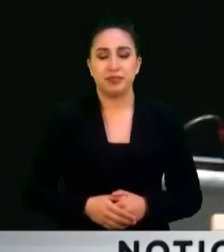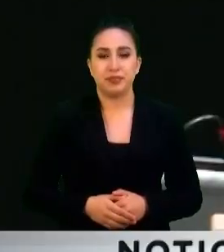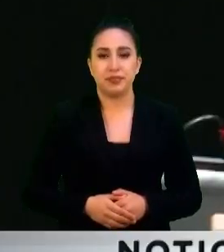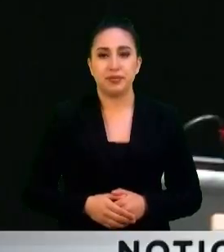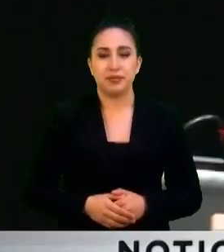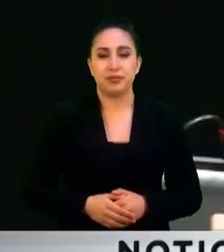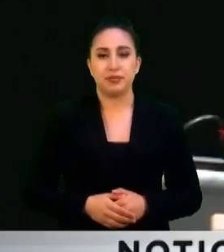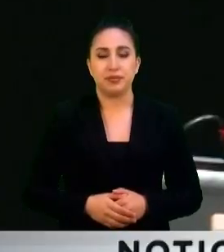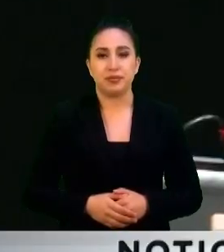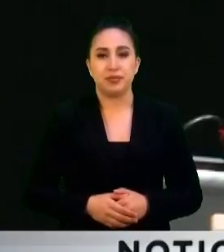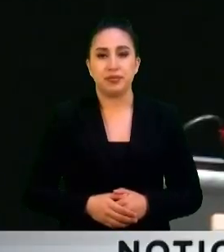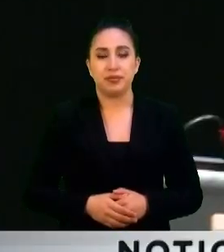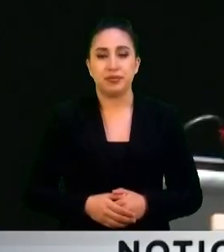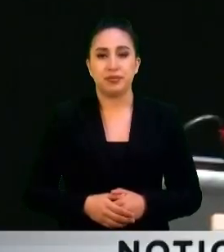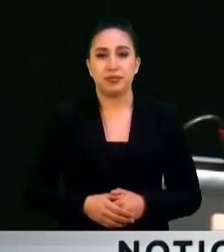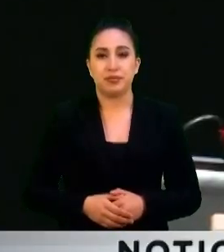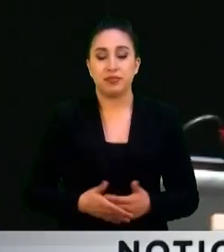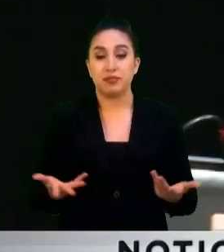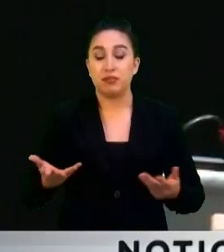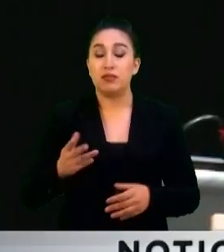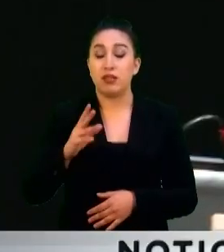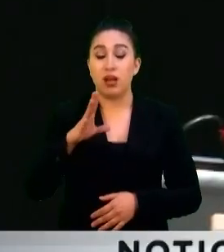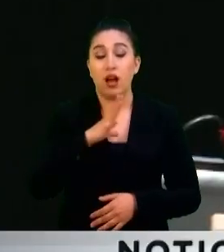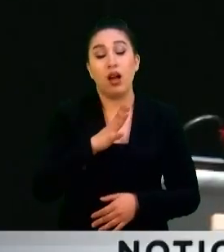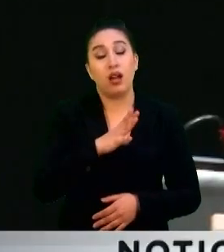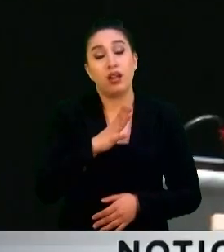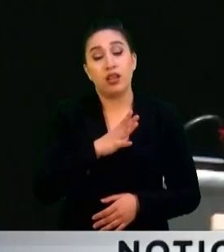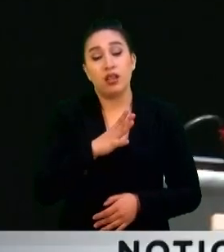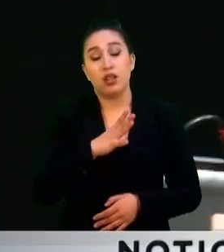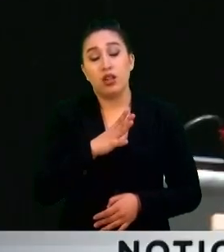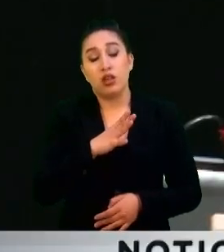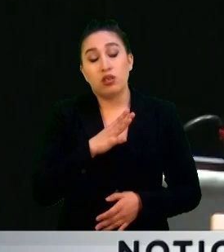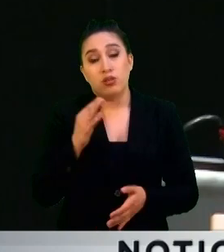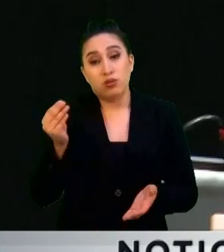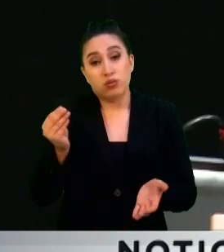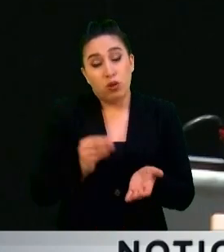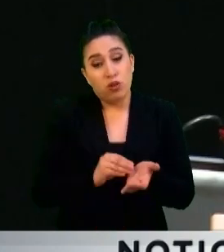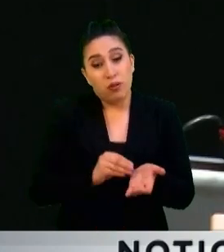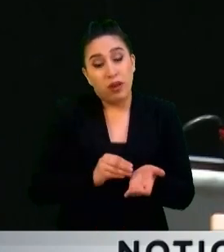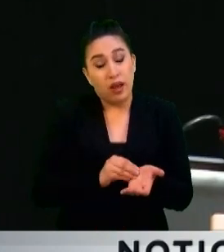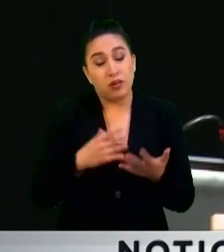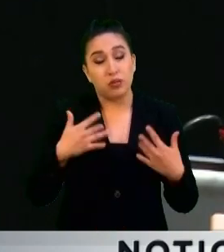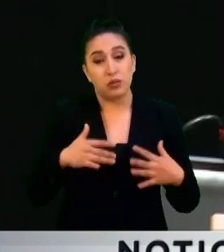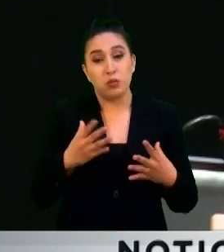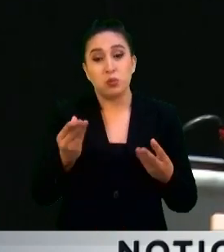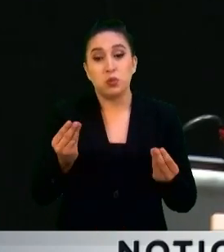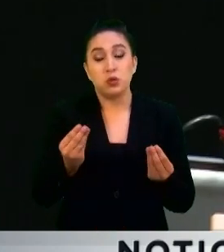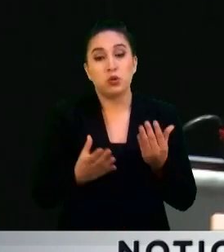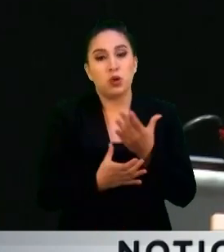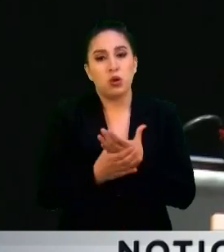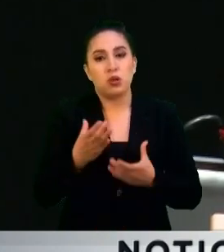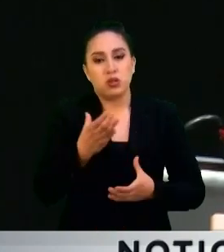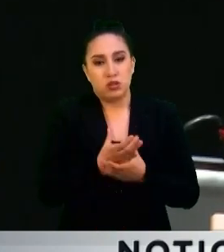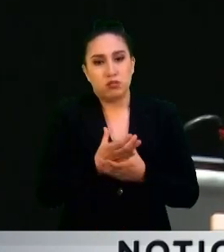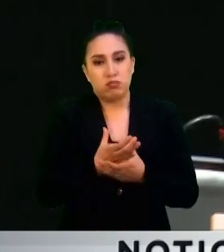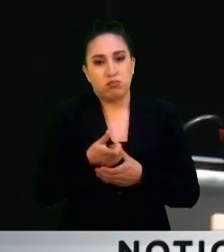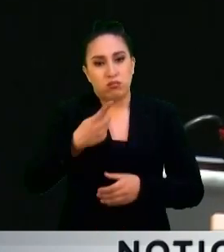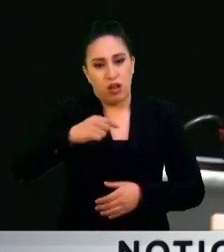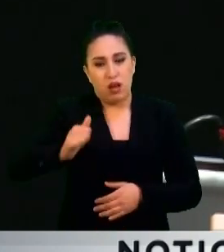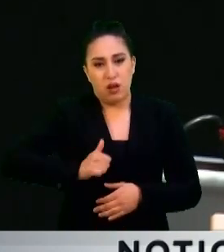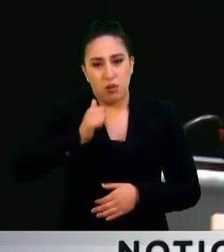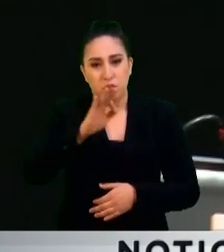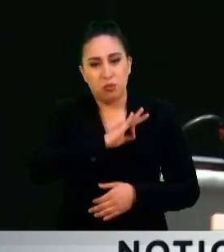Hay aún una gran cantidad de oportunidades para que el